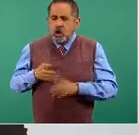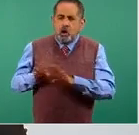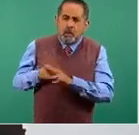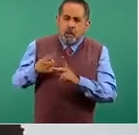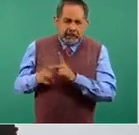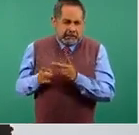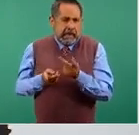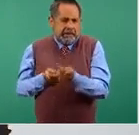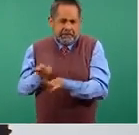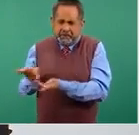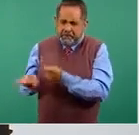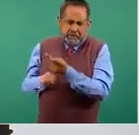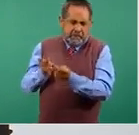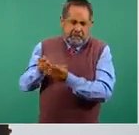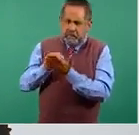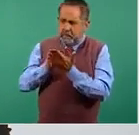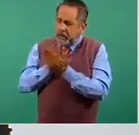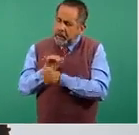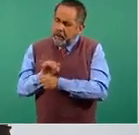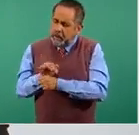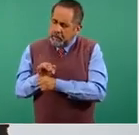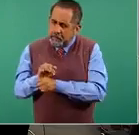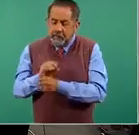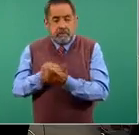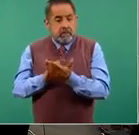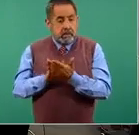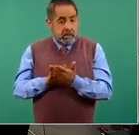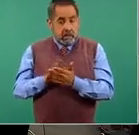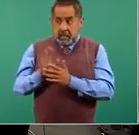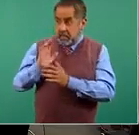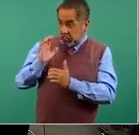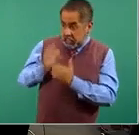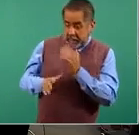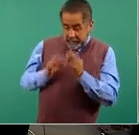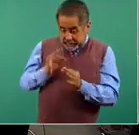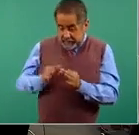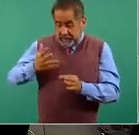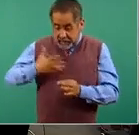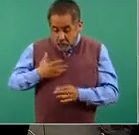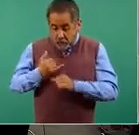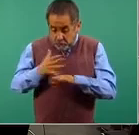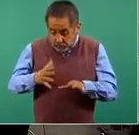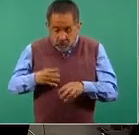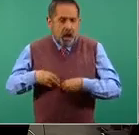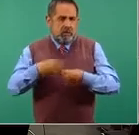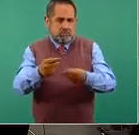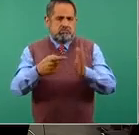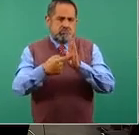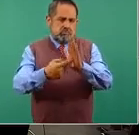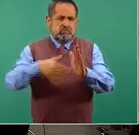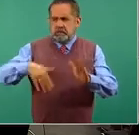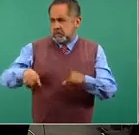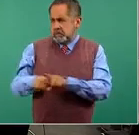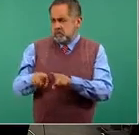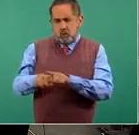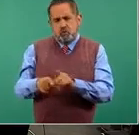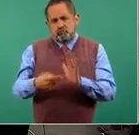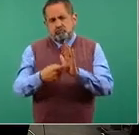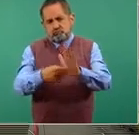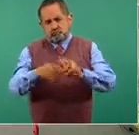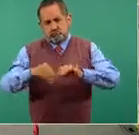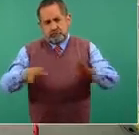para poder complementar la investigación en nivel local. Entonces, cuando tengamos toda la información, con mucho gusto, como decía el doctor López-Gatell, la estaremos